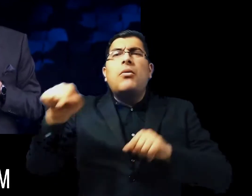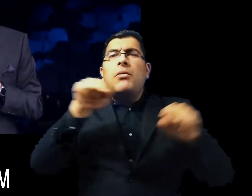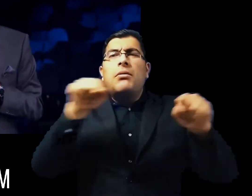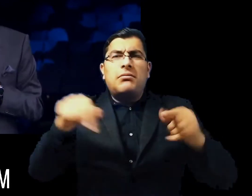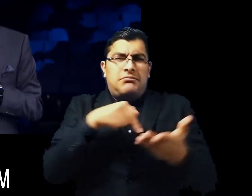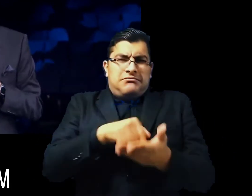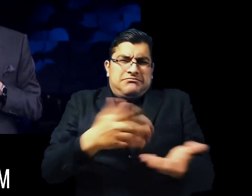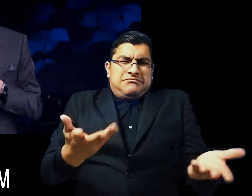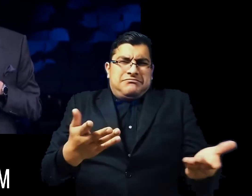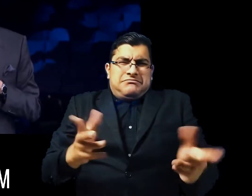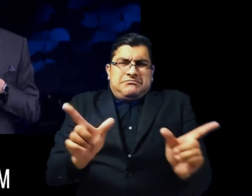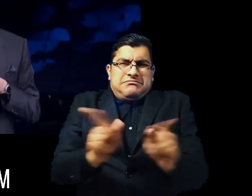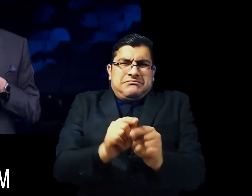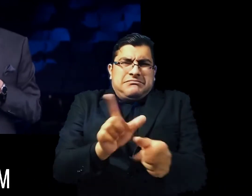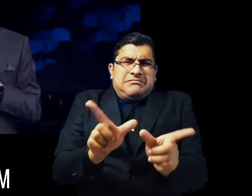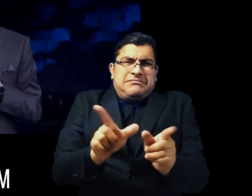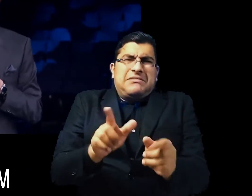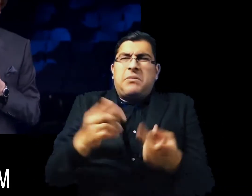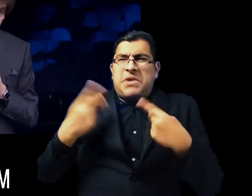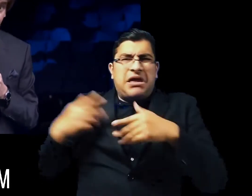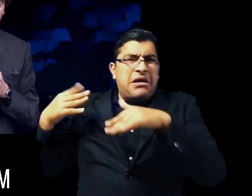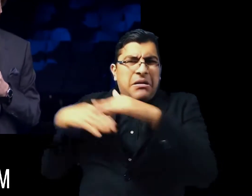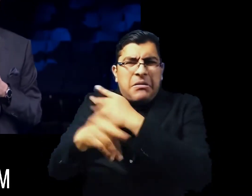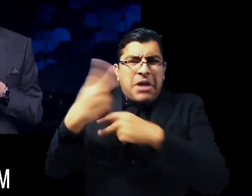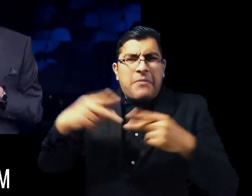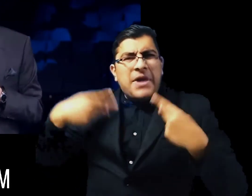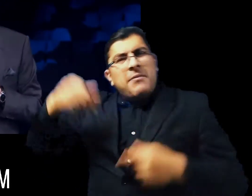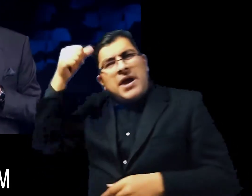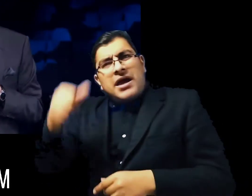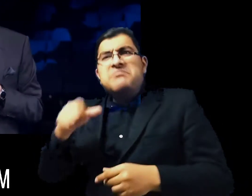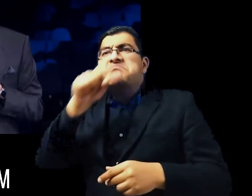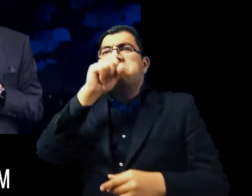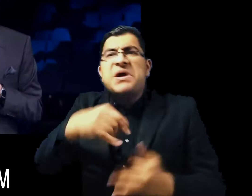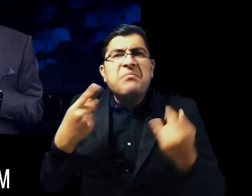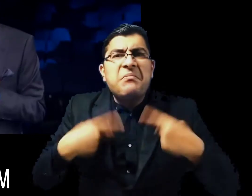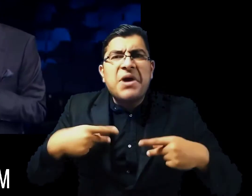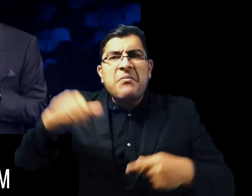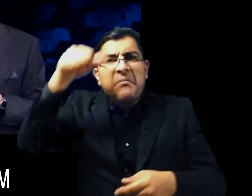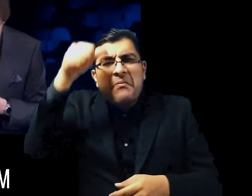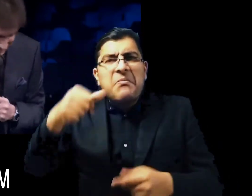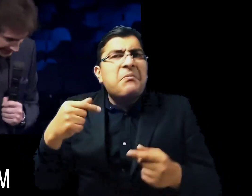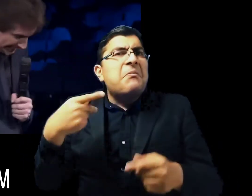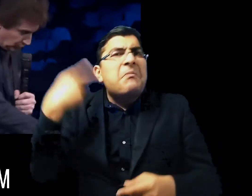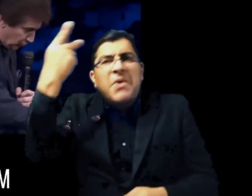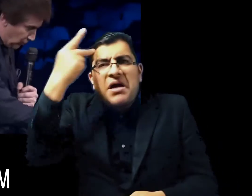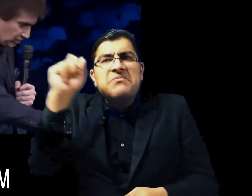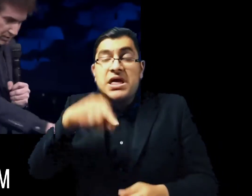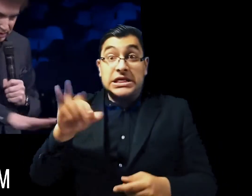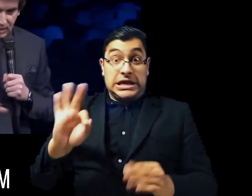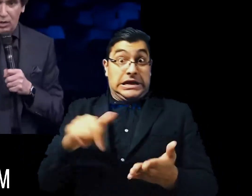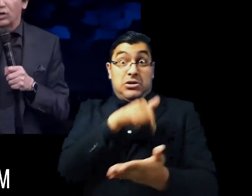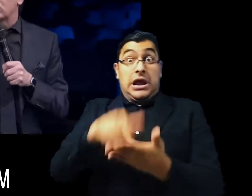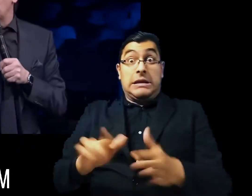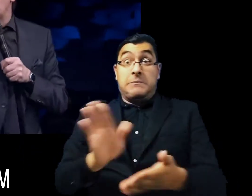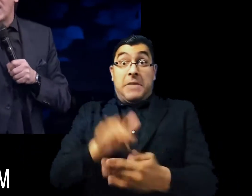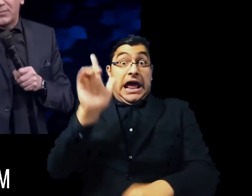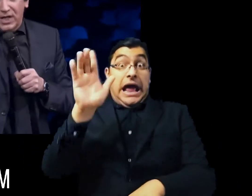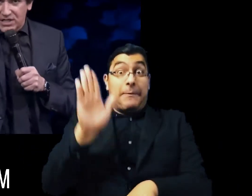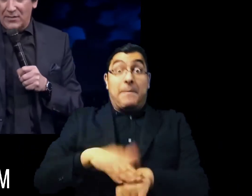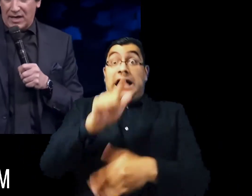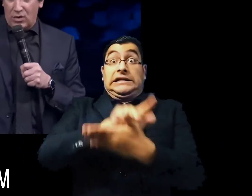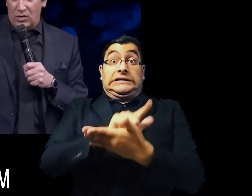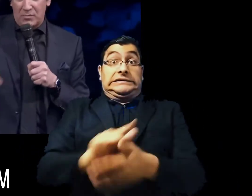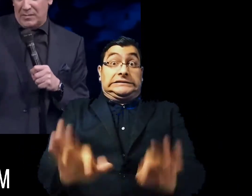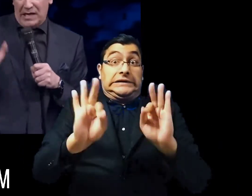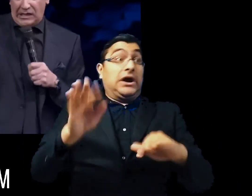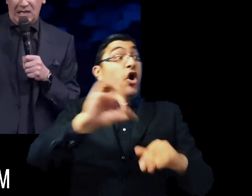no deja de ser un lugar donde entran los pecadores y eso incluye al pastor. Si este fuera un lugar más santo que otros lugares por